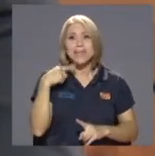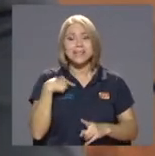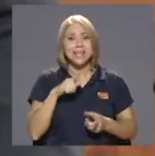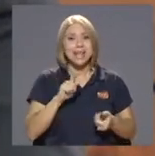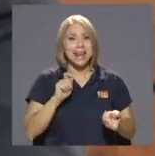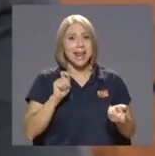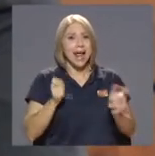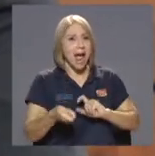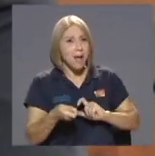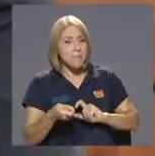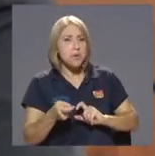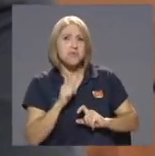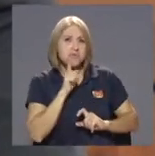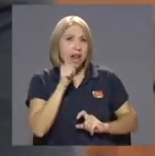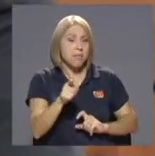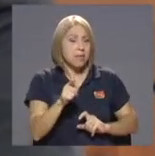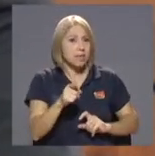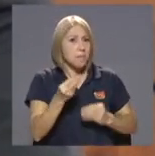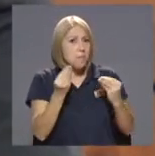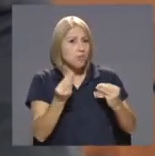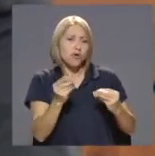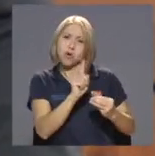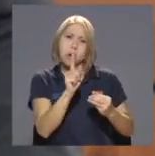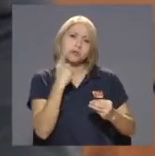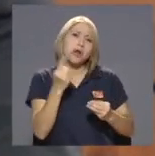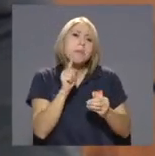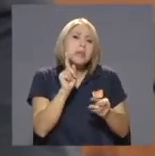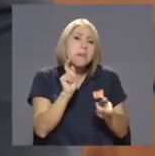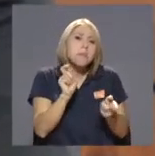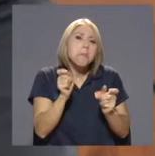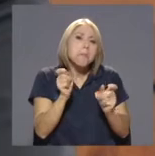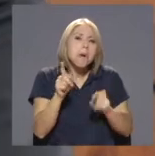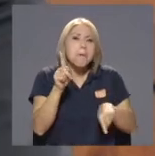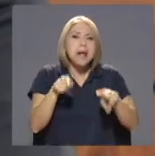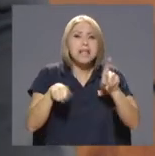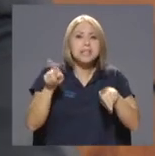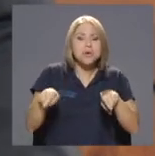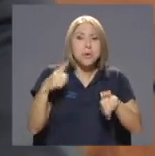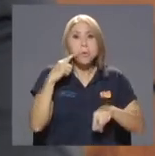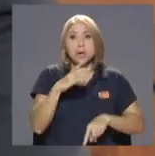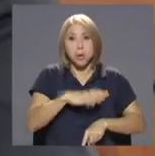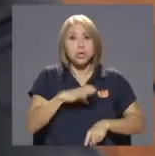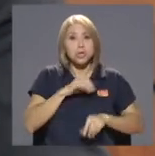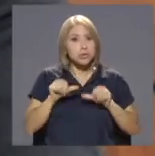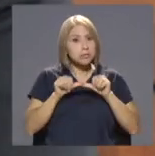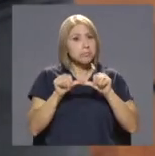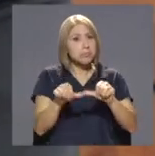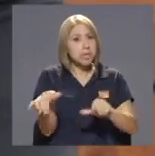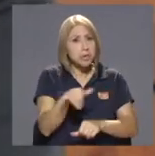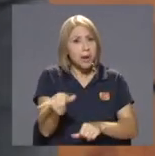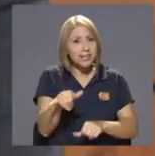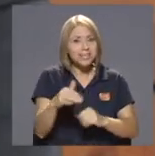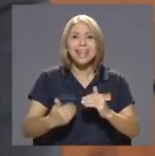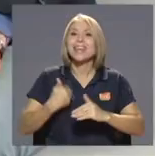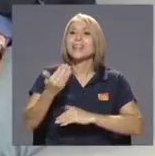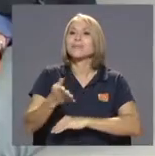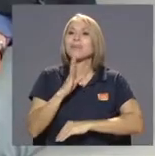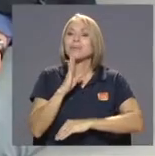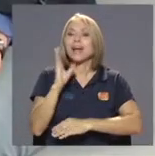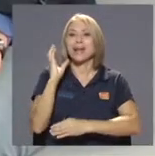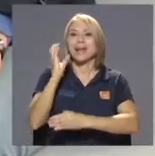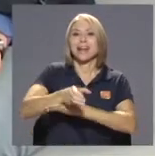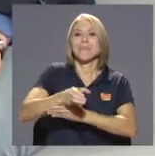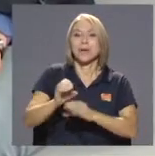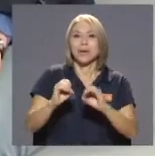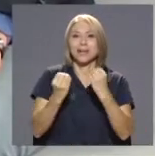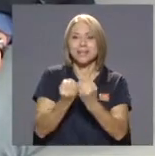es significativo, sino nada más es una variación porque todas las condiciones siguen iguales, si verdaderamente siguen iguales, y luego vamos al crimen organizado. Ok,